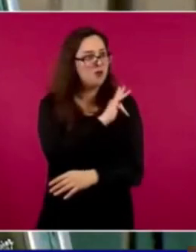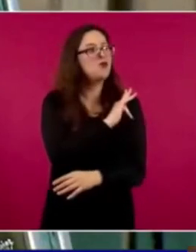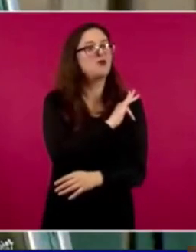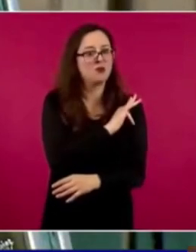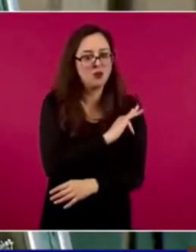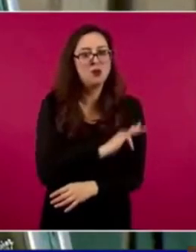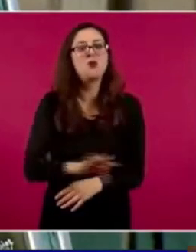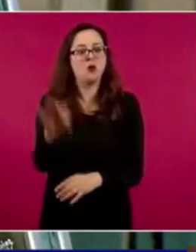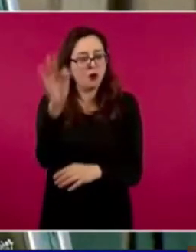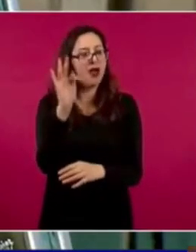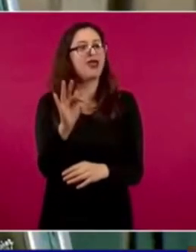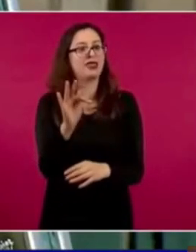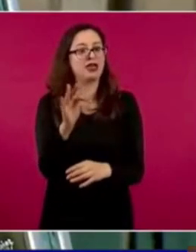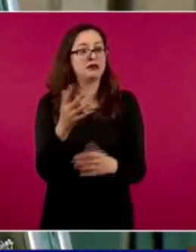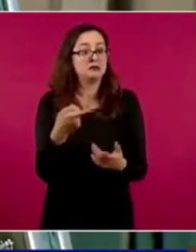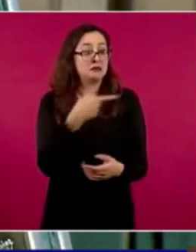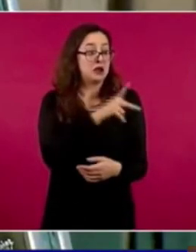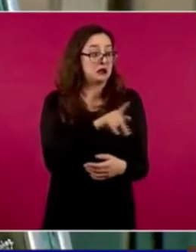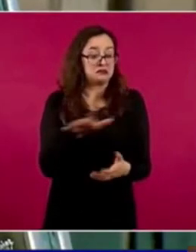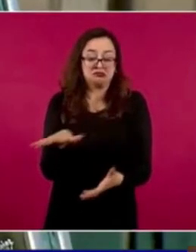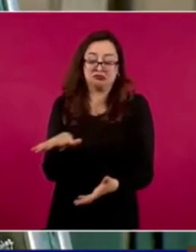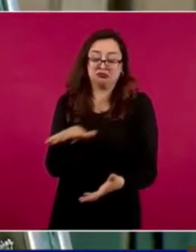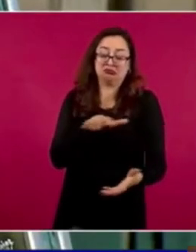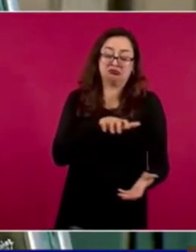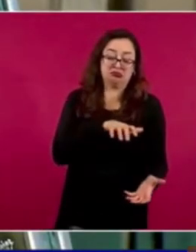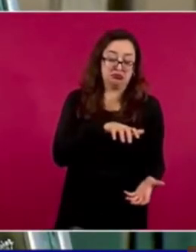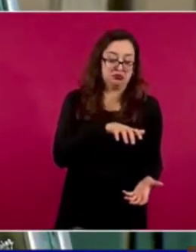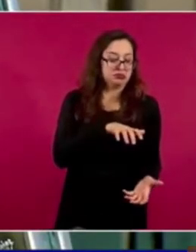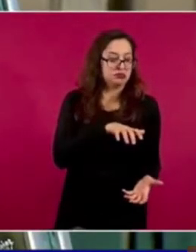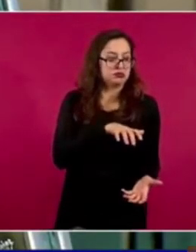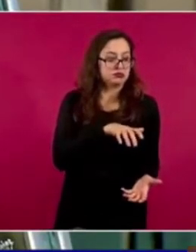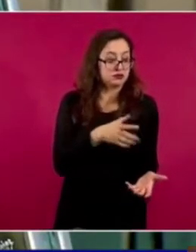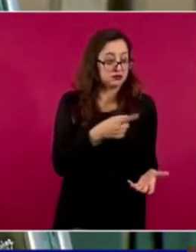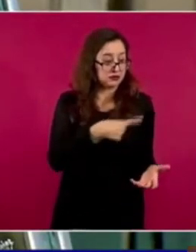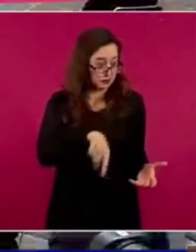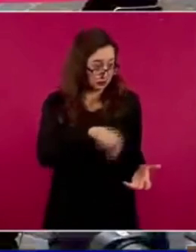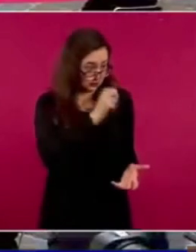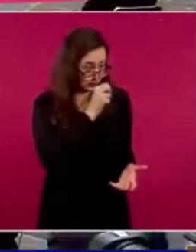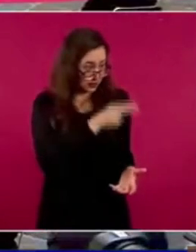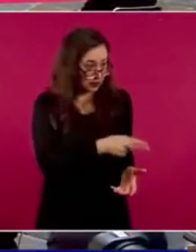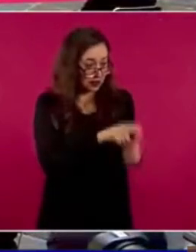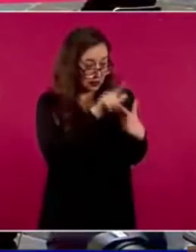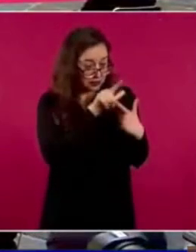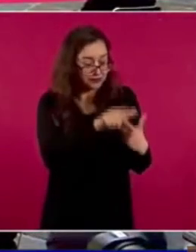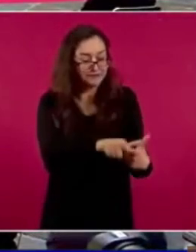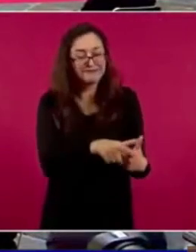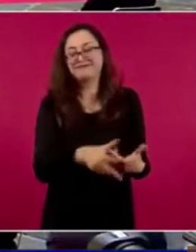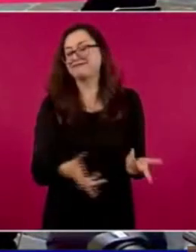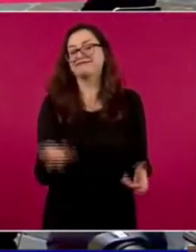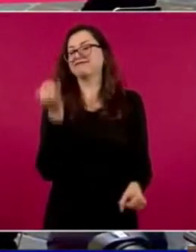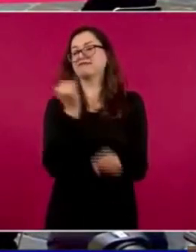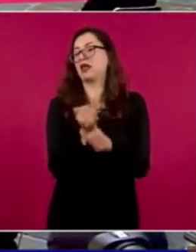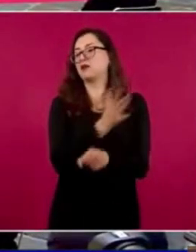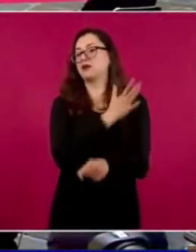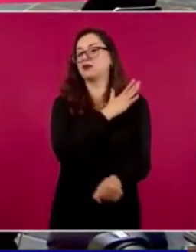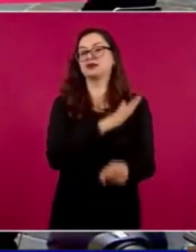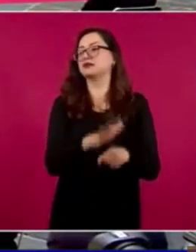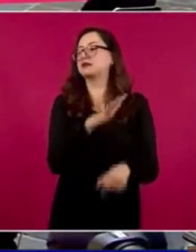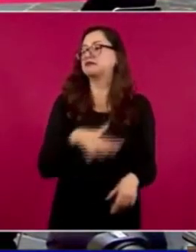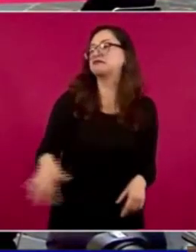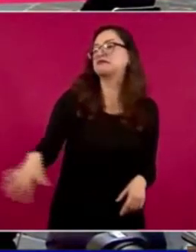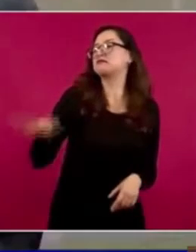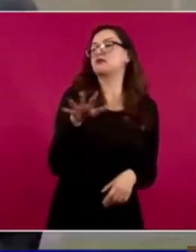alcanzaría mientras subsistieran las actuales condiciones de miseria general.